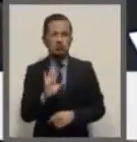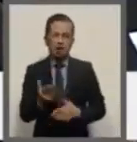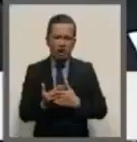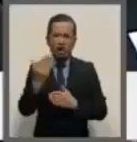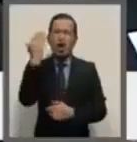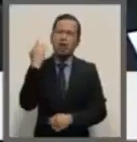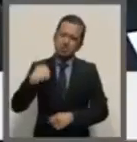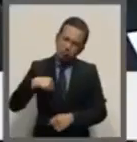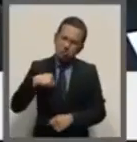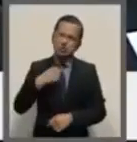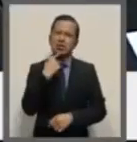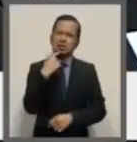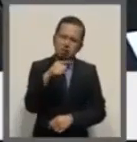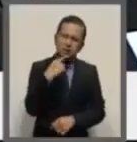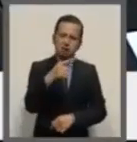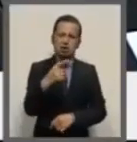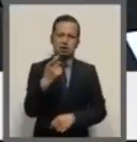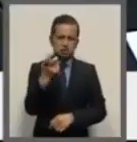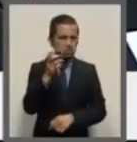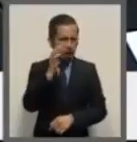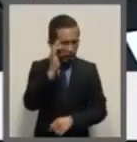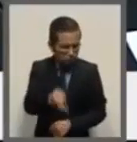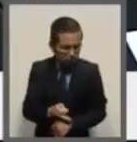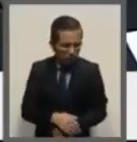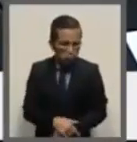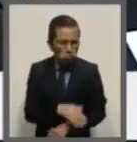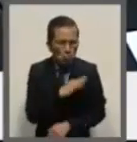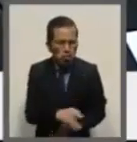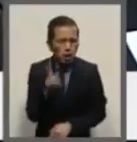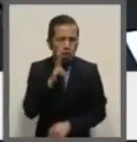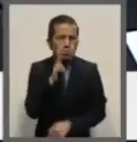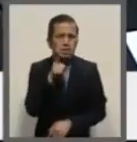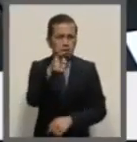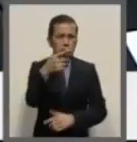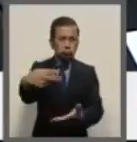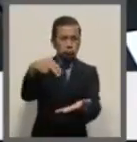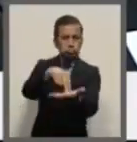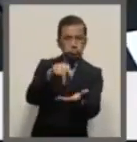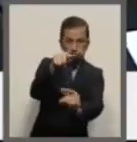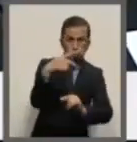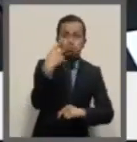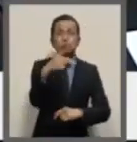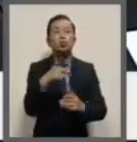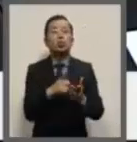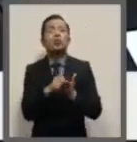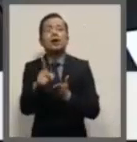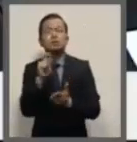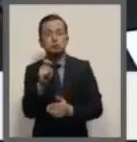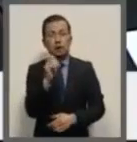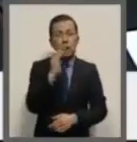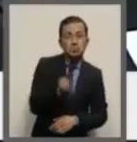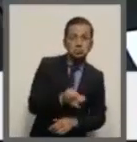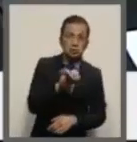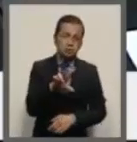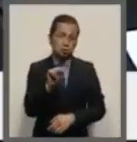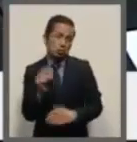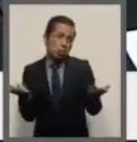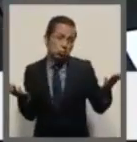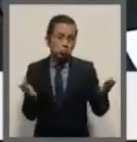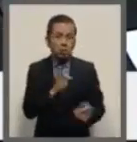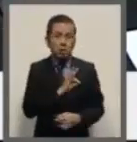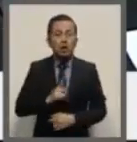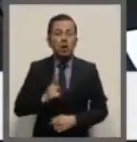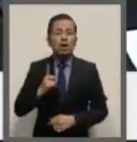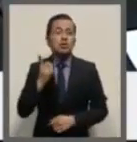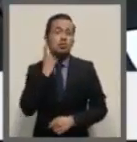otras ocasiones y ya ha sido aceptado. Dejemos que el orador tenga el derecho de aceptarlo o no y cualquier diputado de presentar una